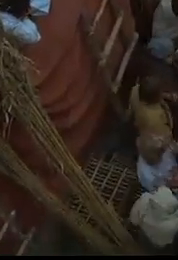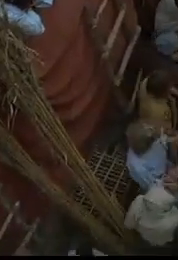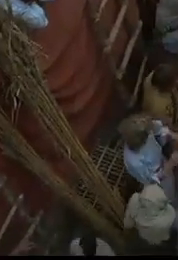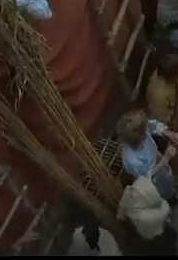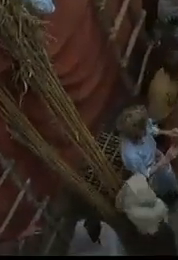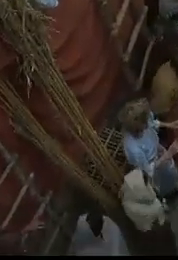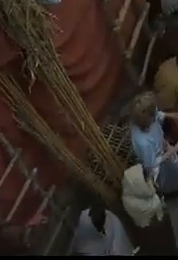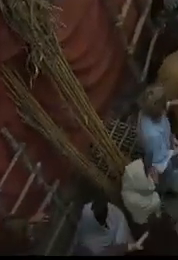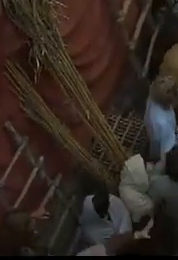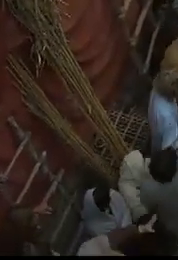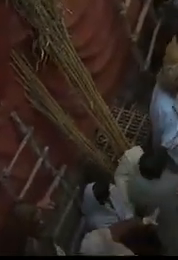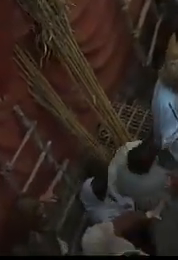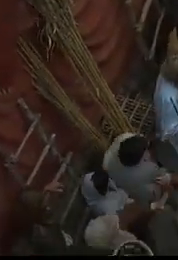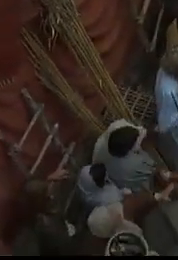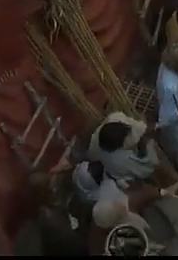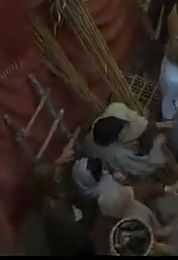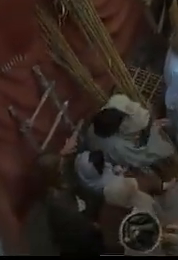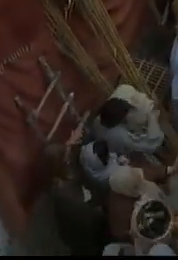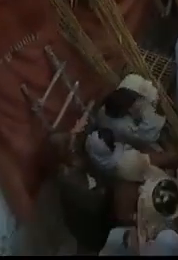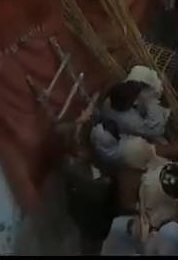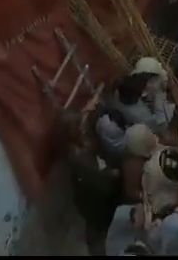¡Atrás!